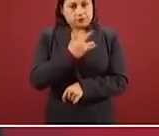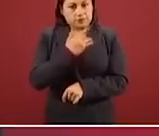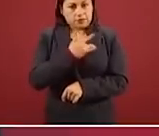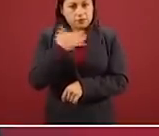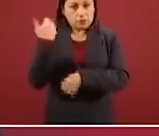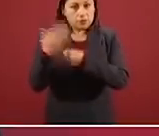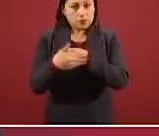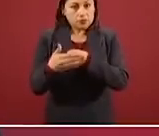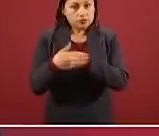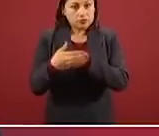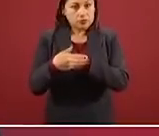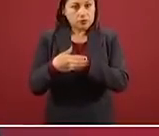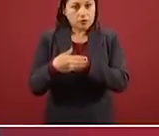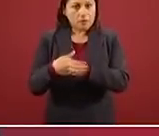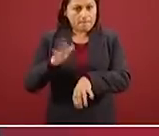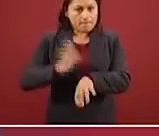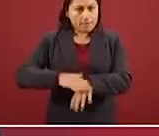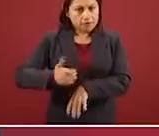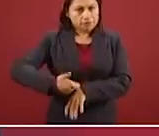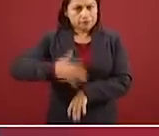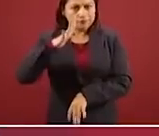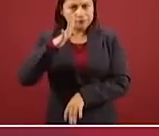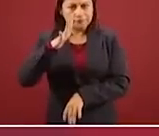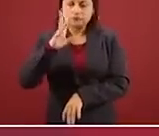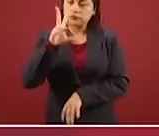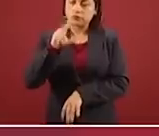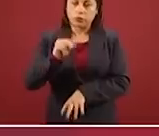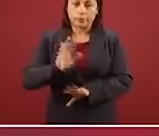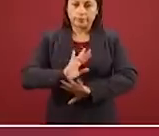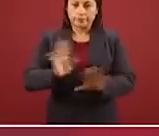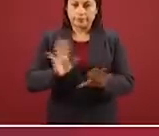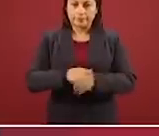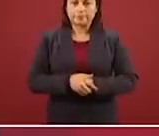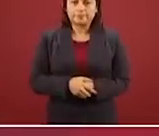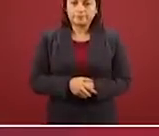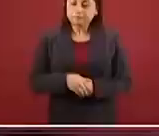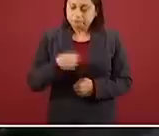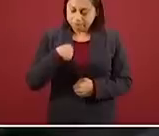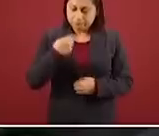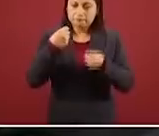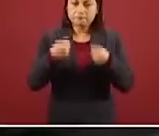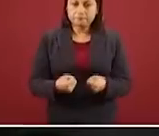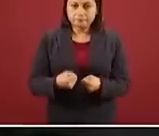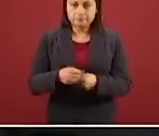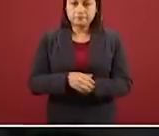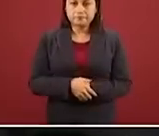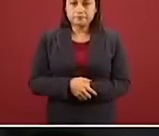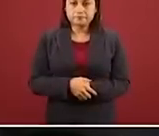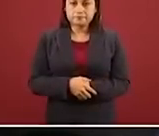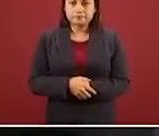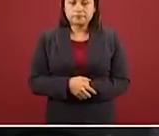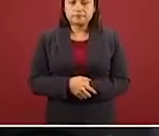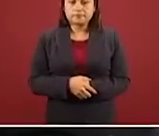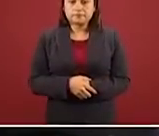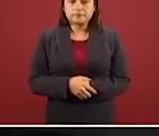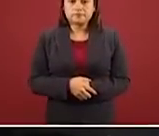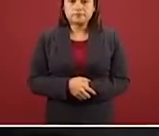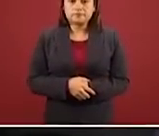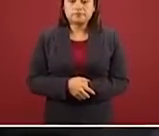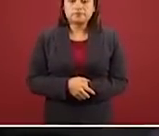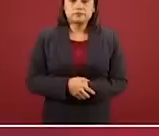aumentos. Como también aseguro, por lo que ya estoy viendo